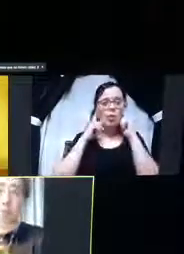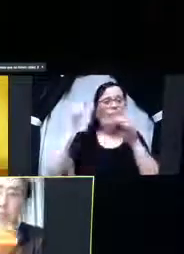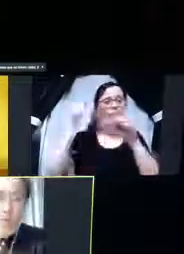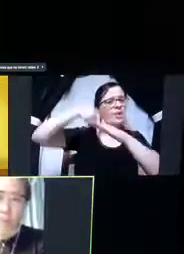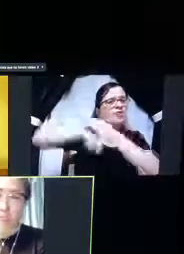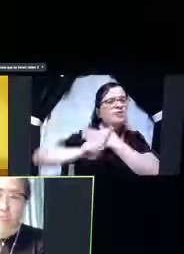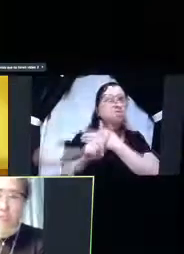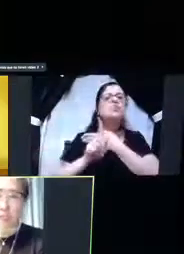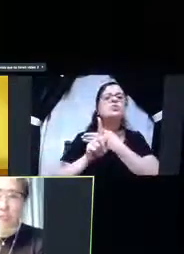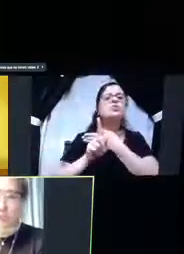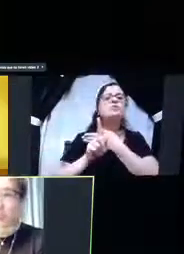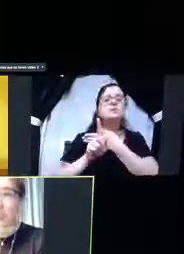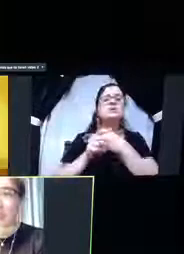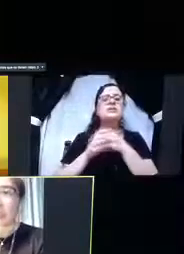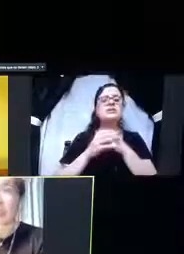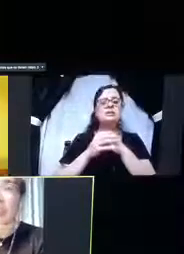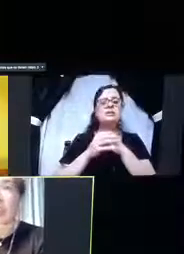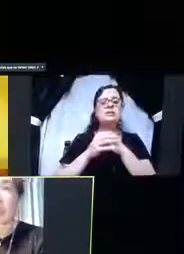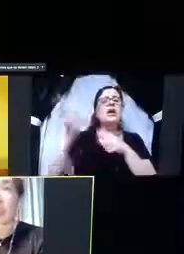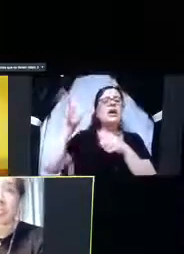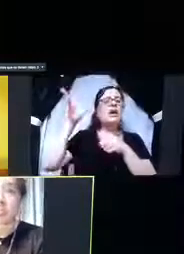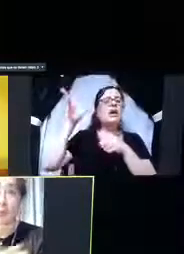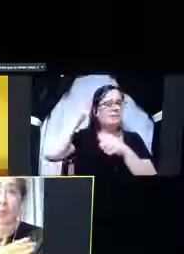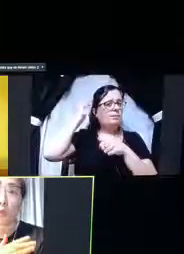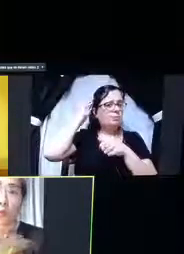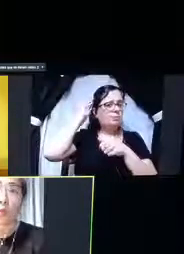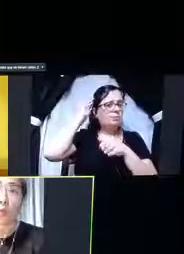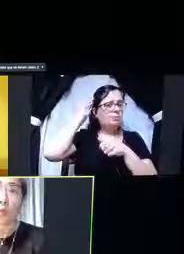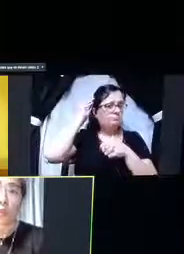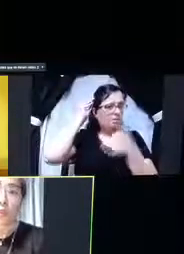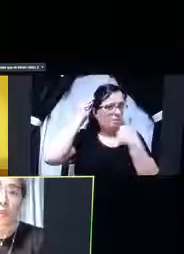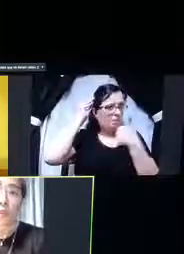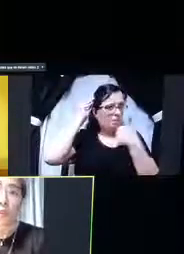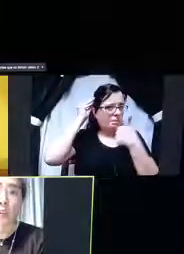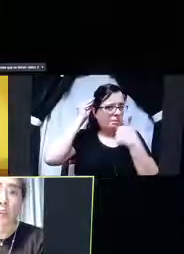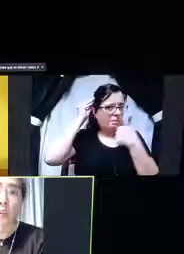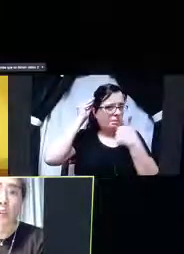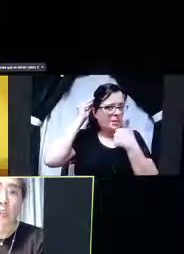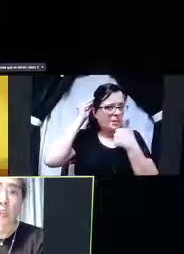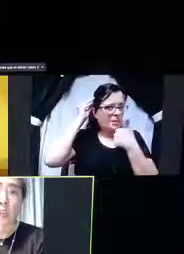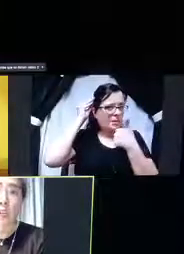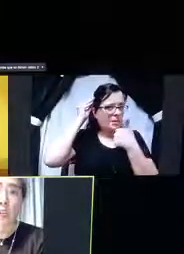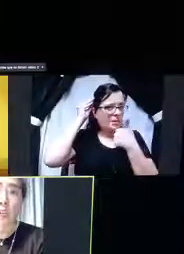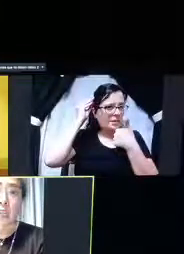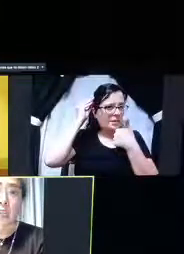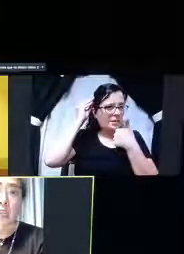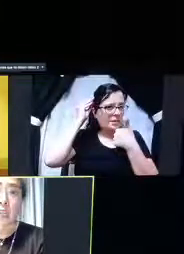profunda, súper candidatos en ese sentido a implantes cocleares. Ella tuvo todo su escolaridad